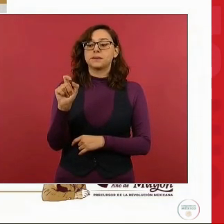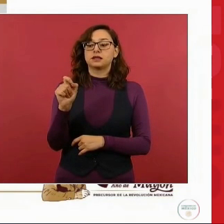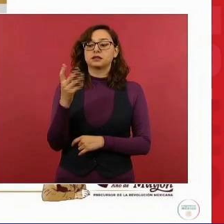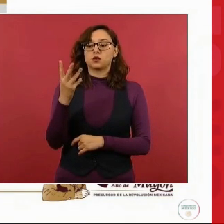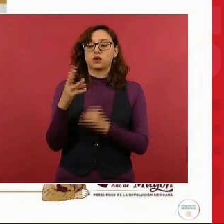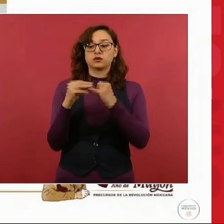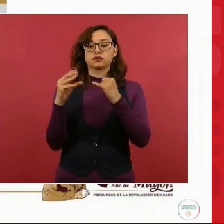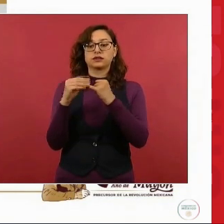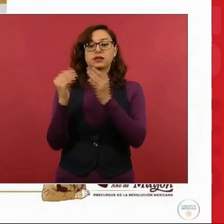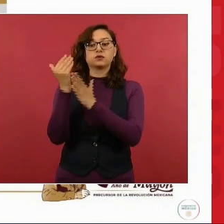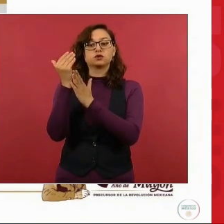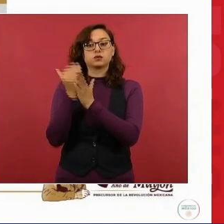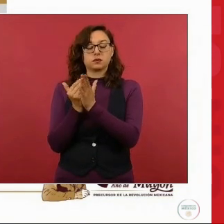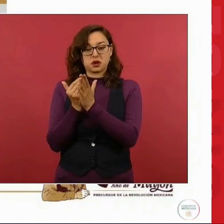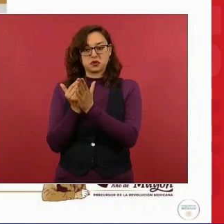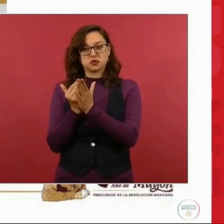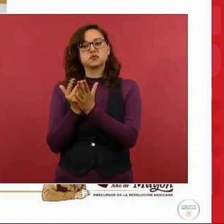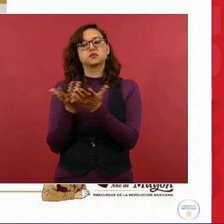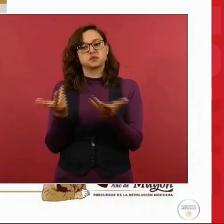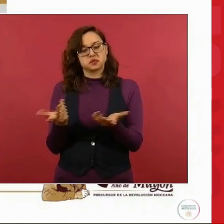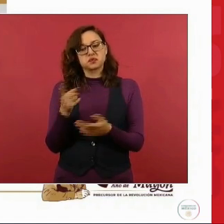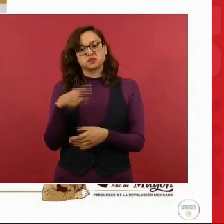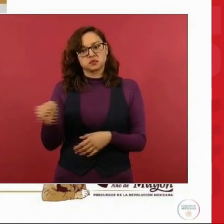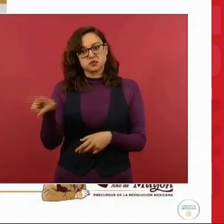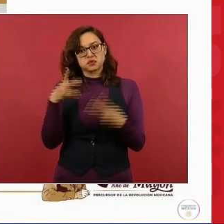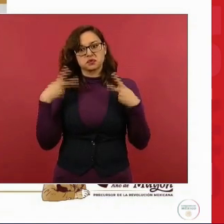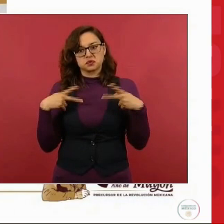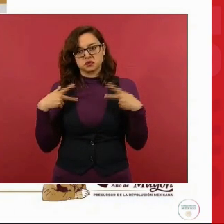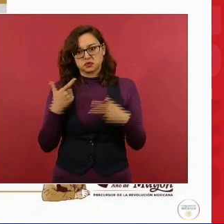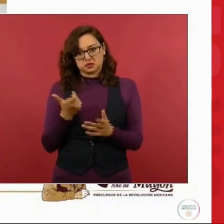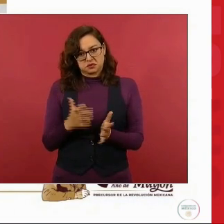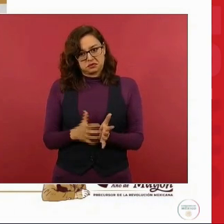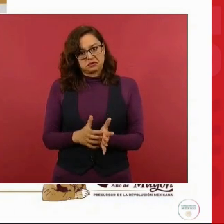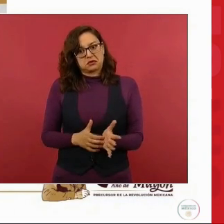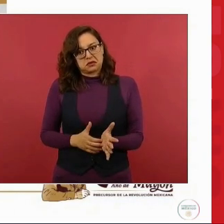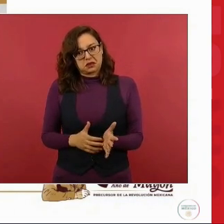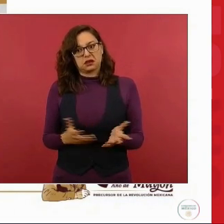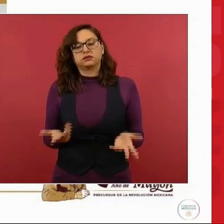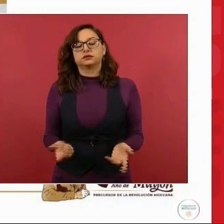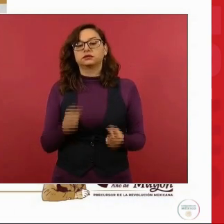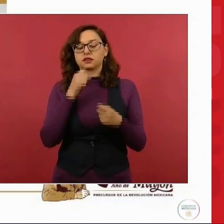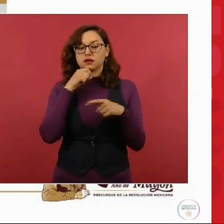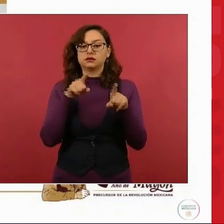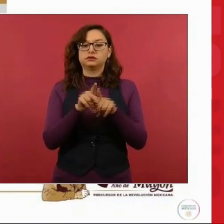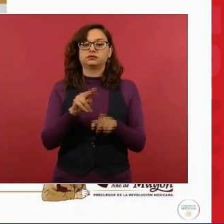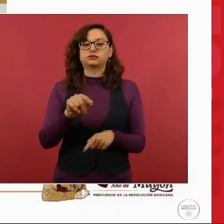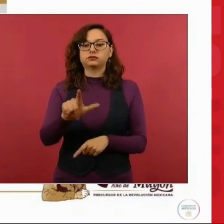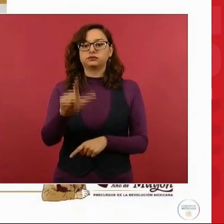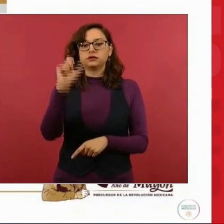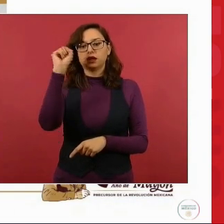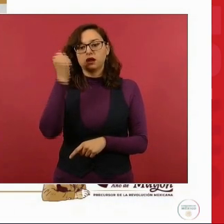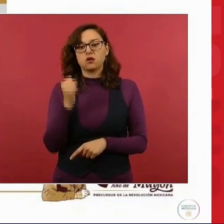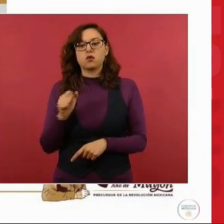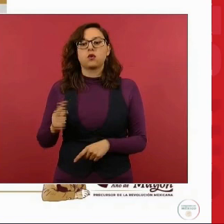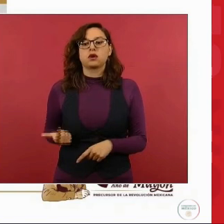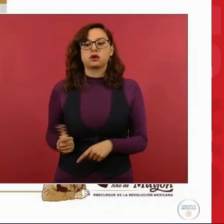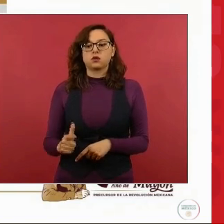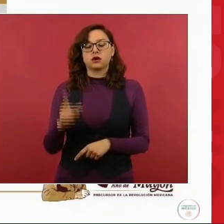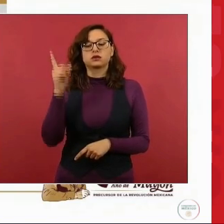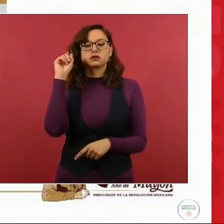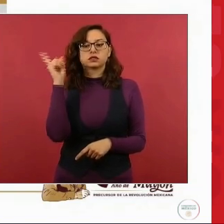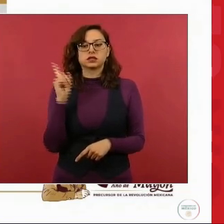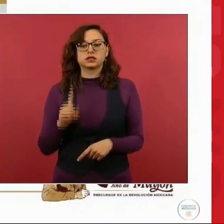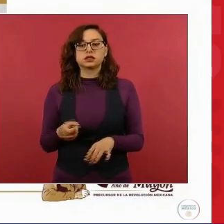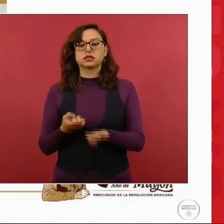centavitos menos los que se pueden ahorrar los consumidores, y tenemos ejemplos en Nuevo León, Sinaloa, Guanajuato, Zacatecas, Estado